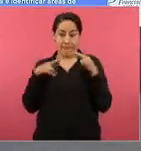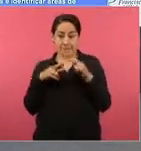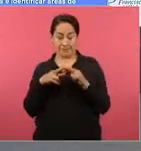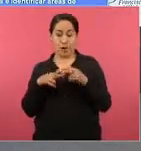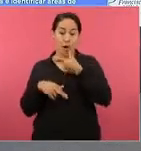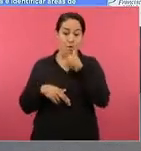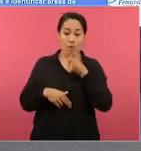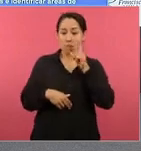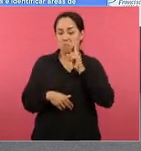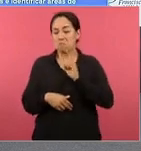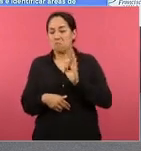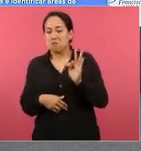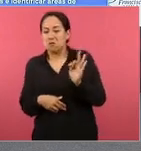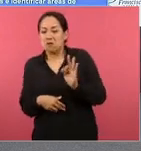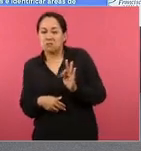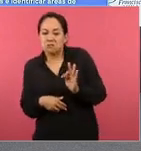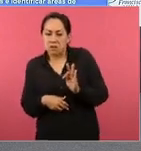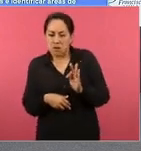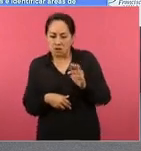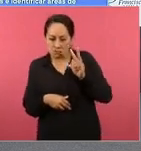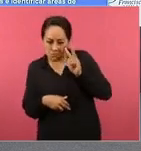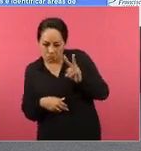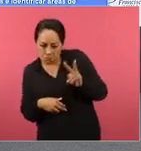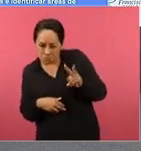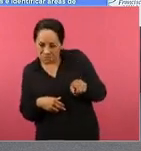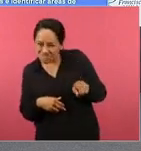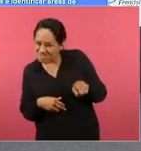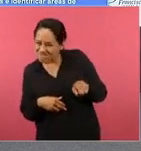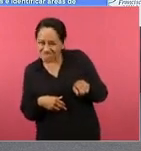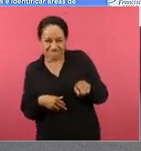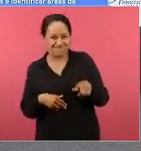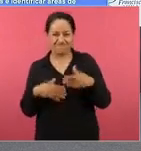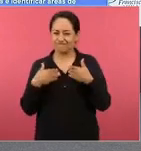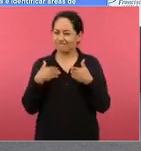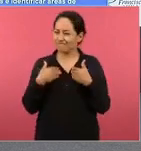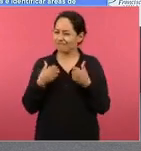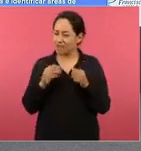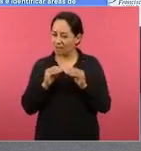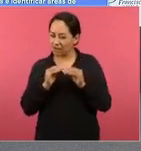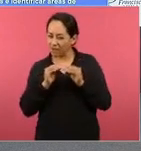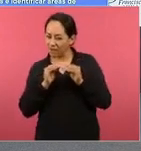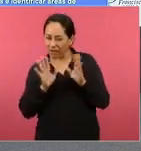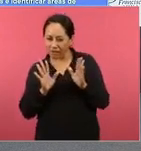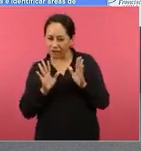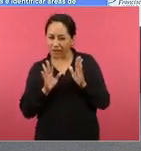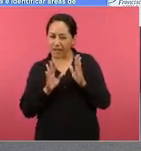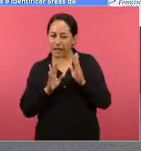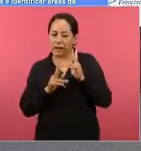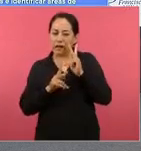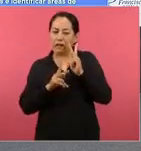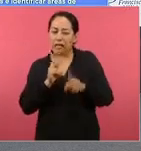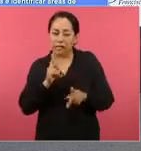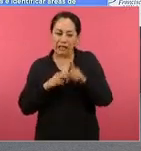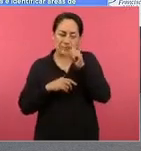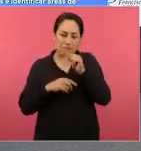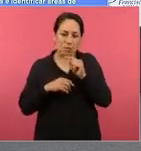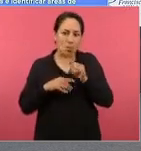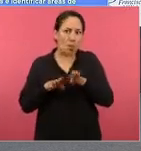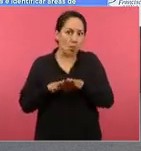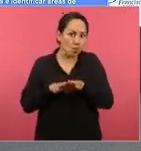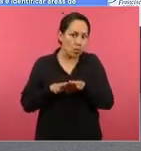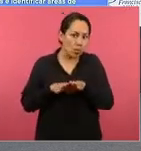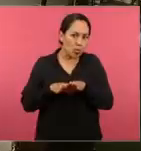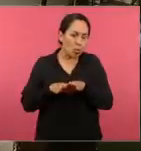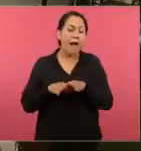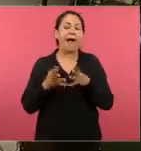que tal vez quedó un poco corto el proyecto en ciertas intenciones didácticas? Pues justamente va a echar mano de